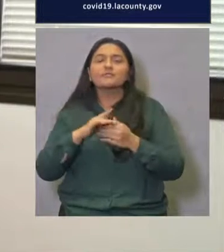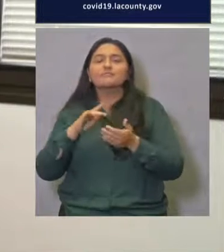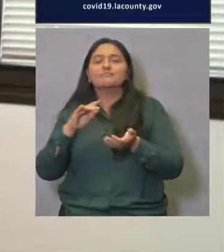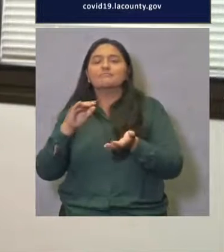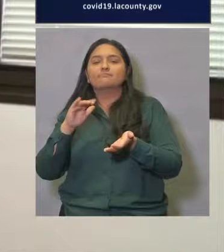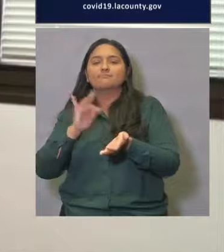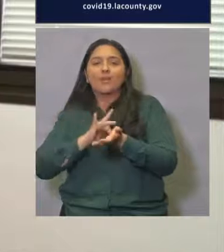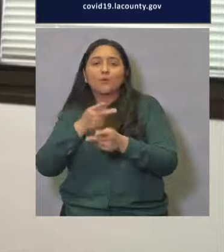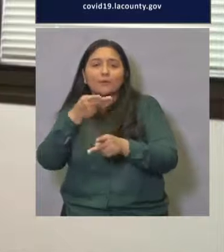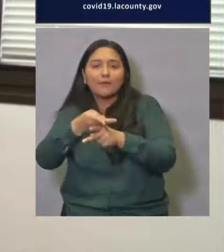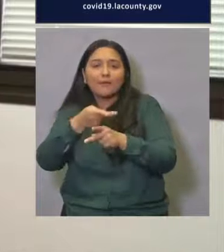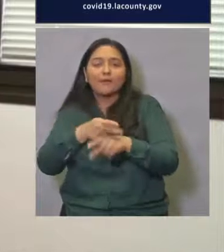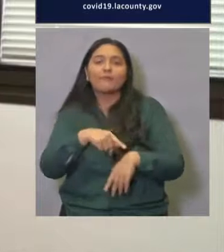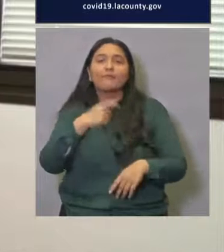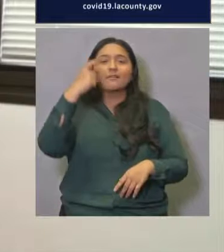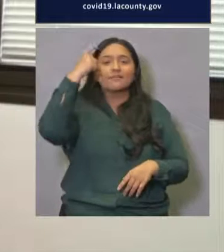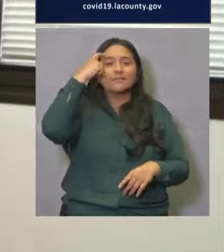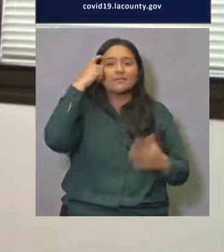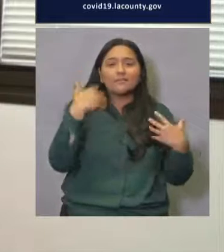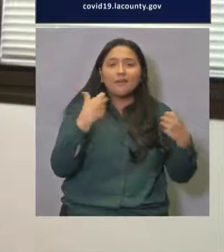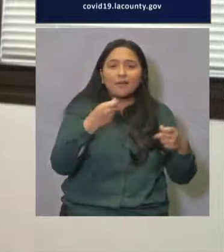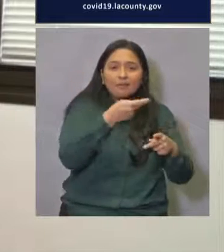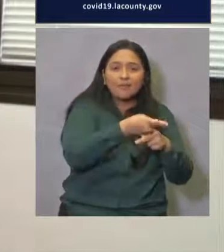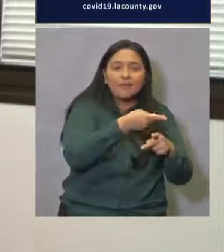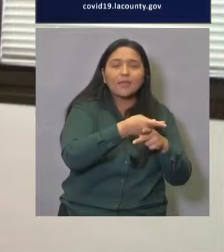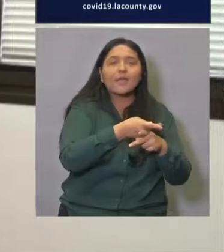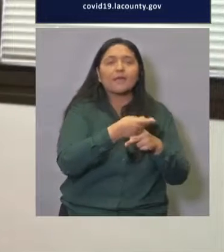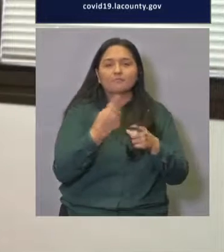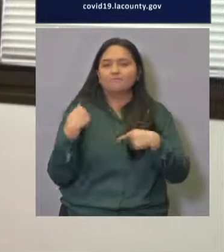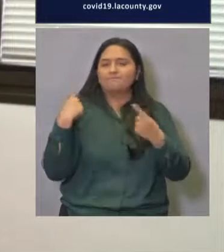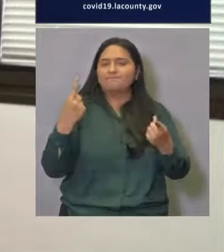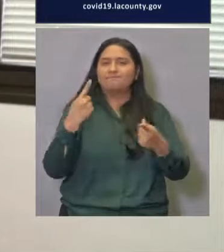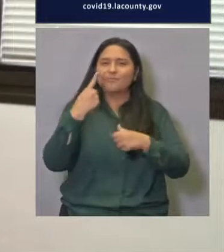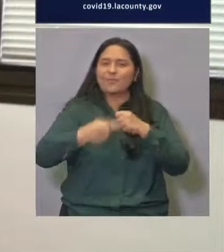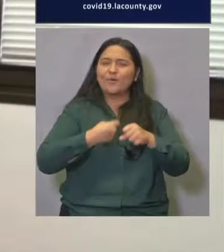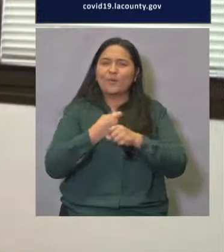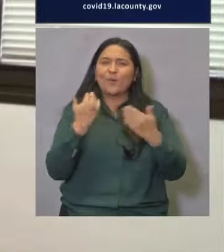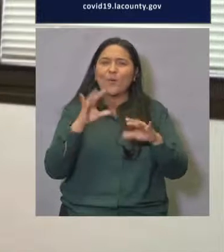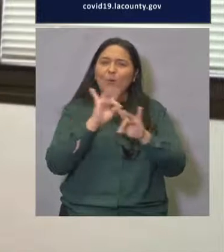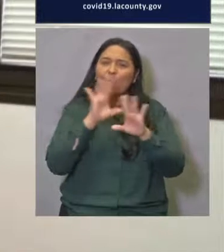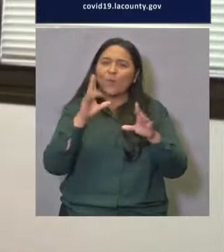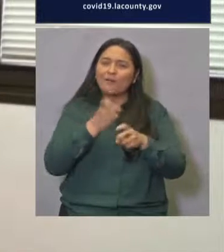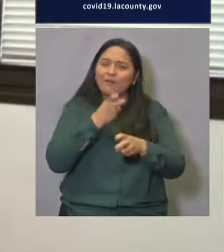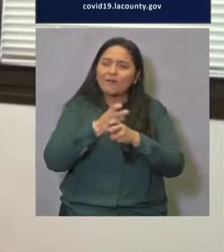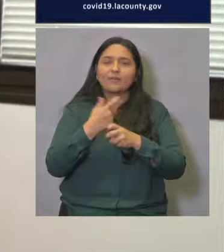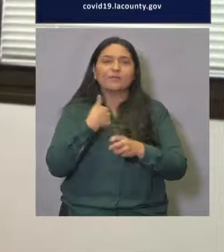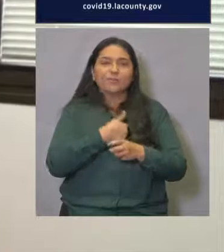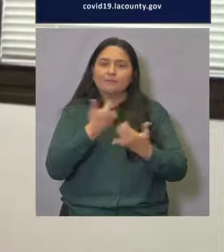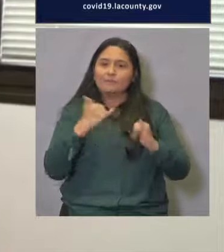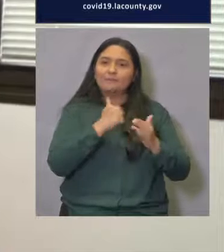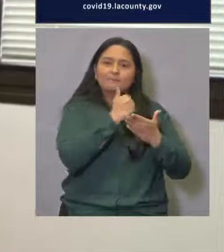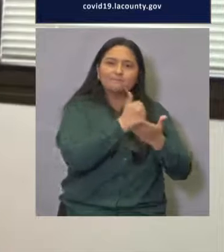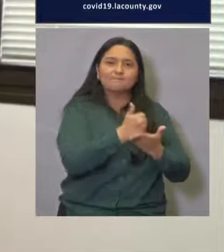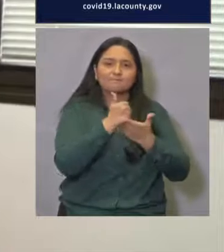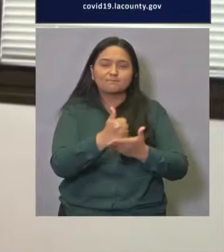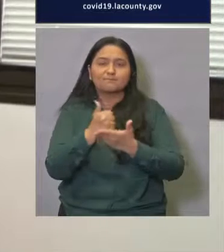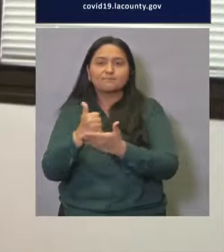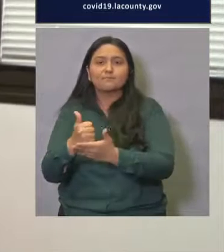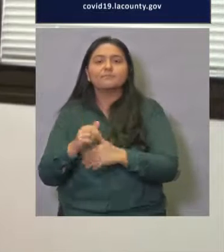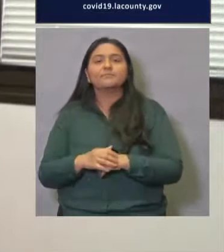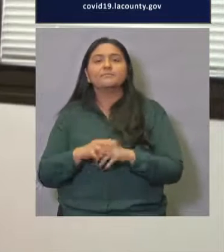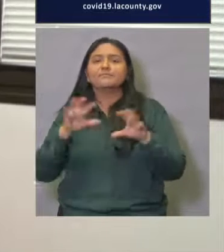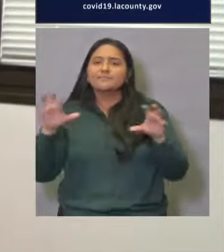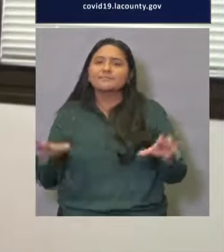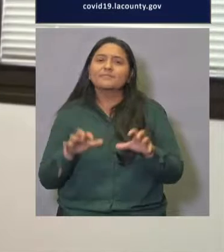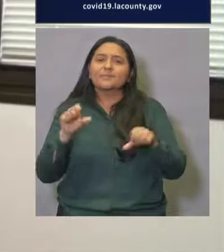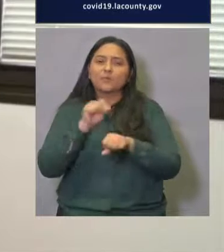y cuidado de salud mental durante un año tan difícil. Nuestros esfuerzos para asegurar que la equidad